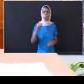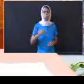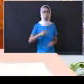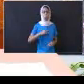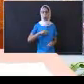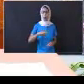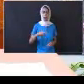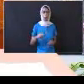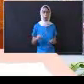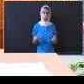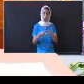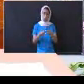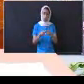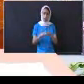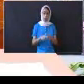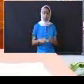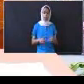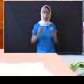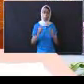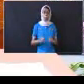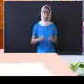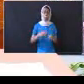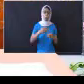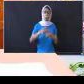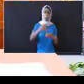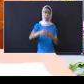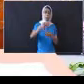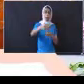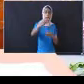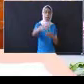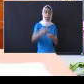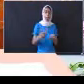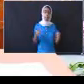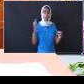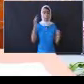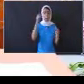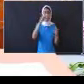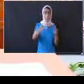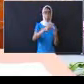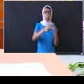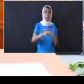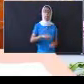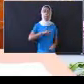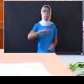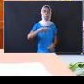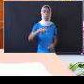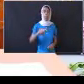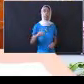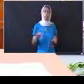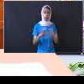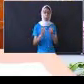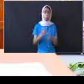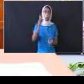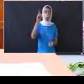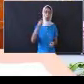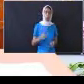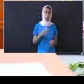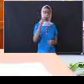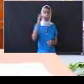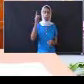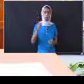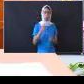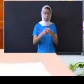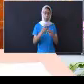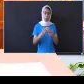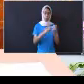podamos avanzar hacia la meta de la transformación, hacia la meta de ser como tú, Señor, en el nombre poderoso de